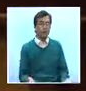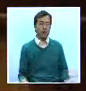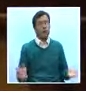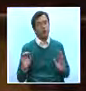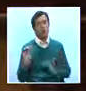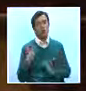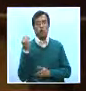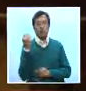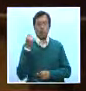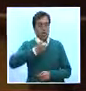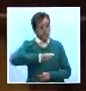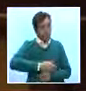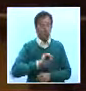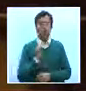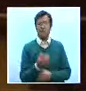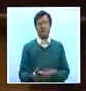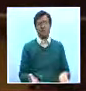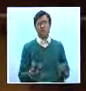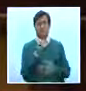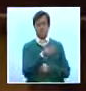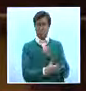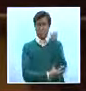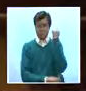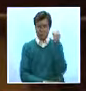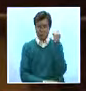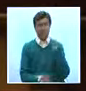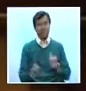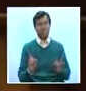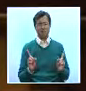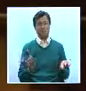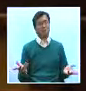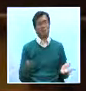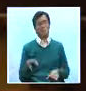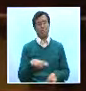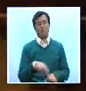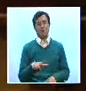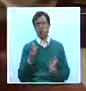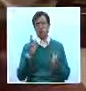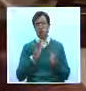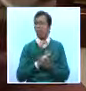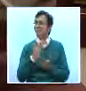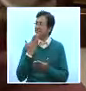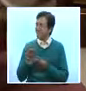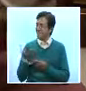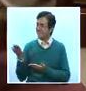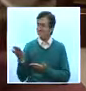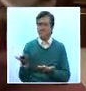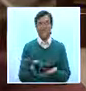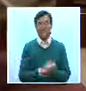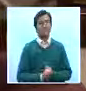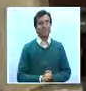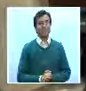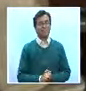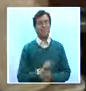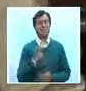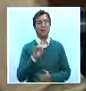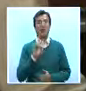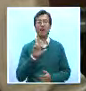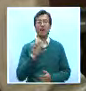en dinero o cosas por el estilo, no es del común de los ciudadanos. Carlos David, gracias por el tiempo, por la gentileza. A ustedes, muy amable. Buenas tardes. Carlos